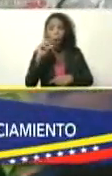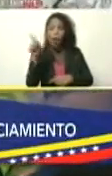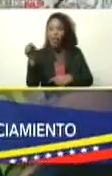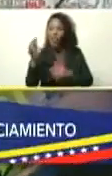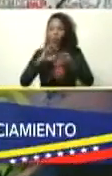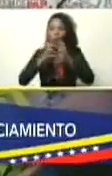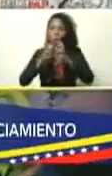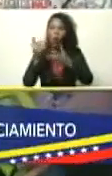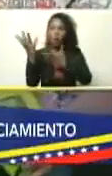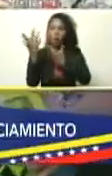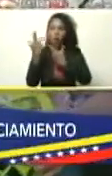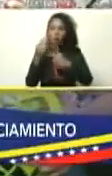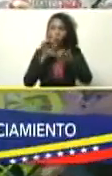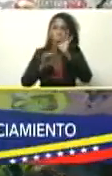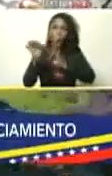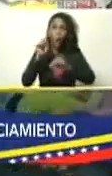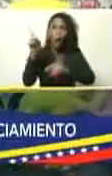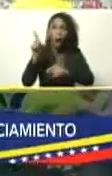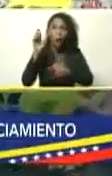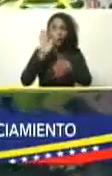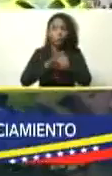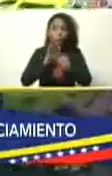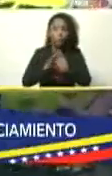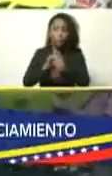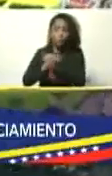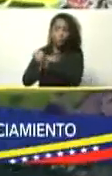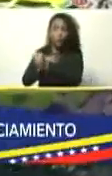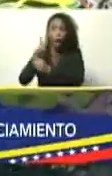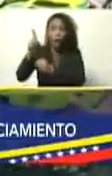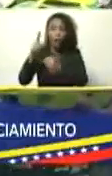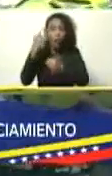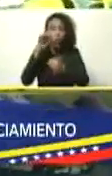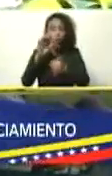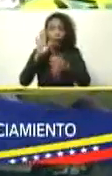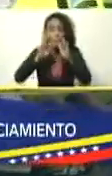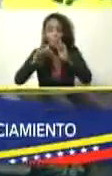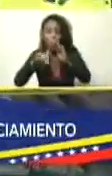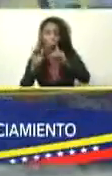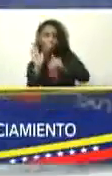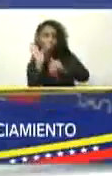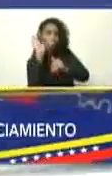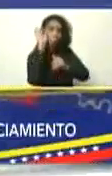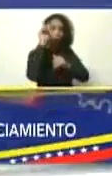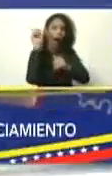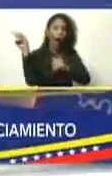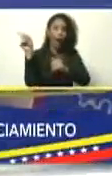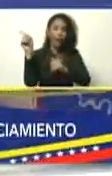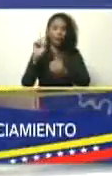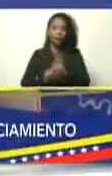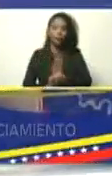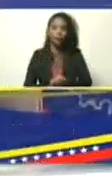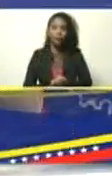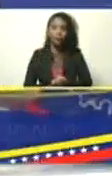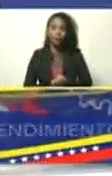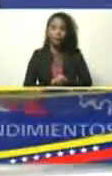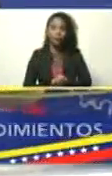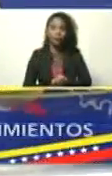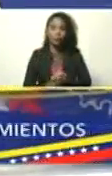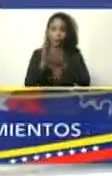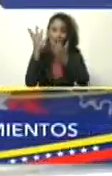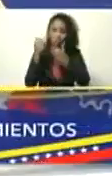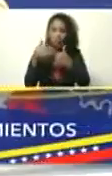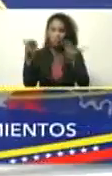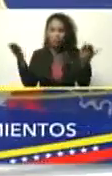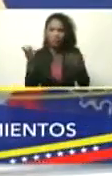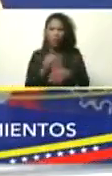esos balones? Mira, por allá aparece además una cesta de básquet, allí, de baloncesto. ¿Qué me cuenta,